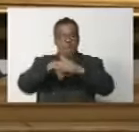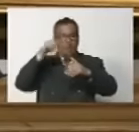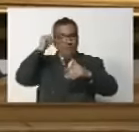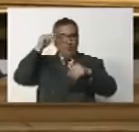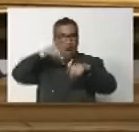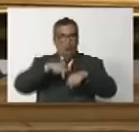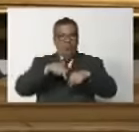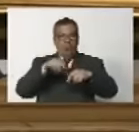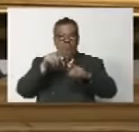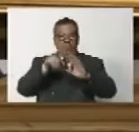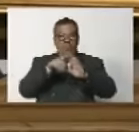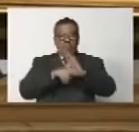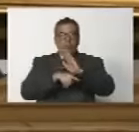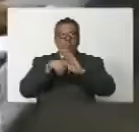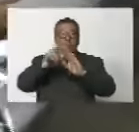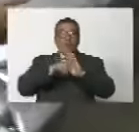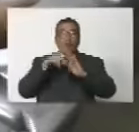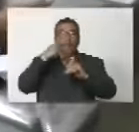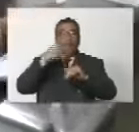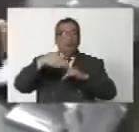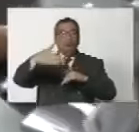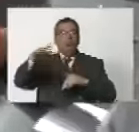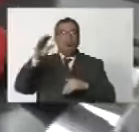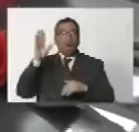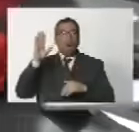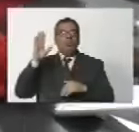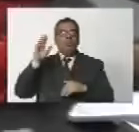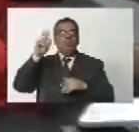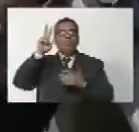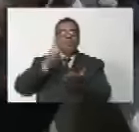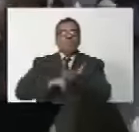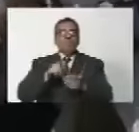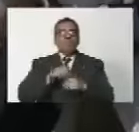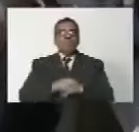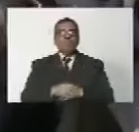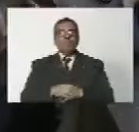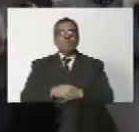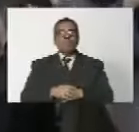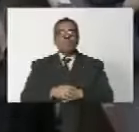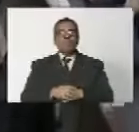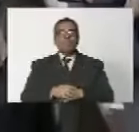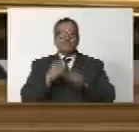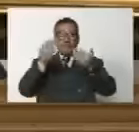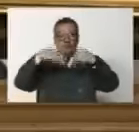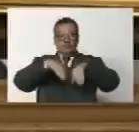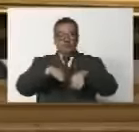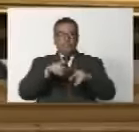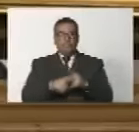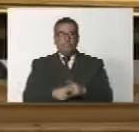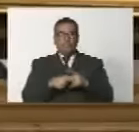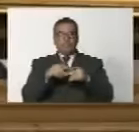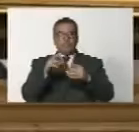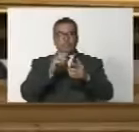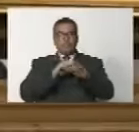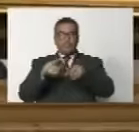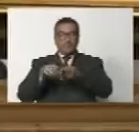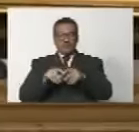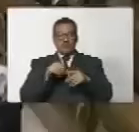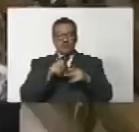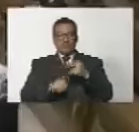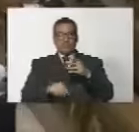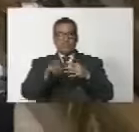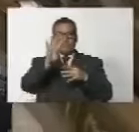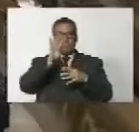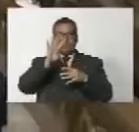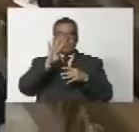del día, sirva a indicarlo con la señal de costumbre. Queda aprobado. Siguiente punto de la cuenta, ciudadana secretaria. Punto